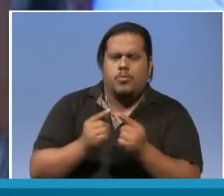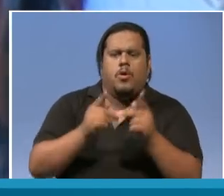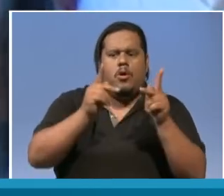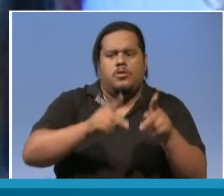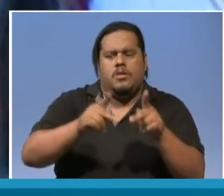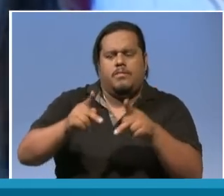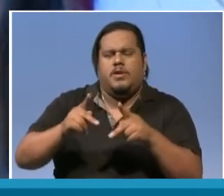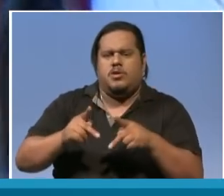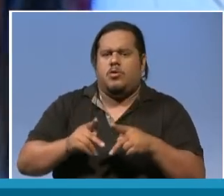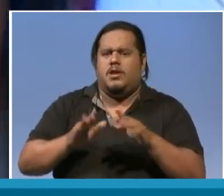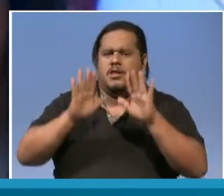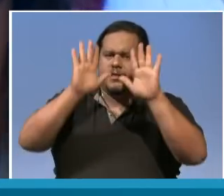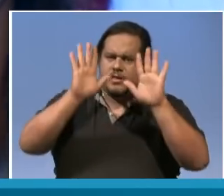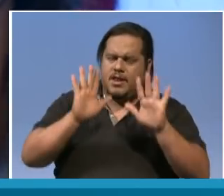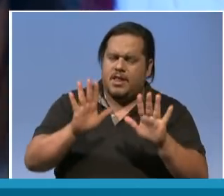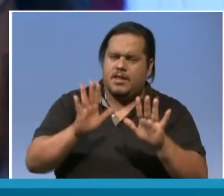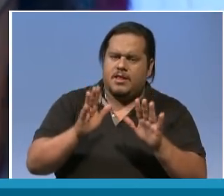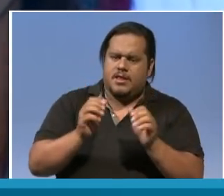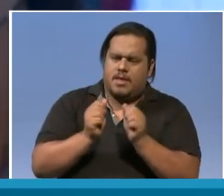que me acompañan aquí hoy.